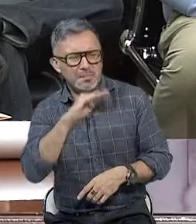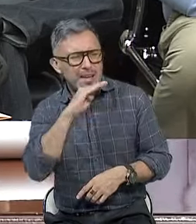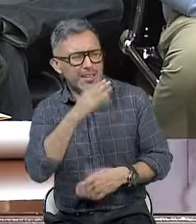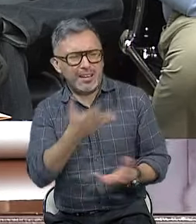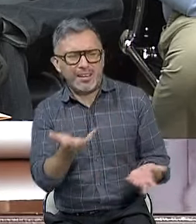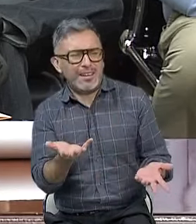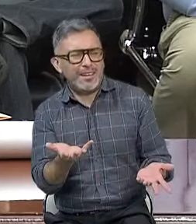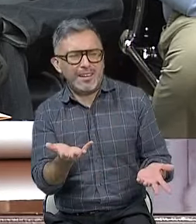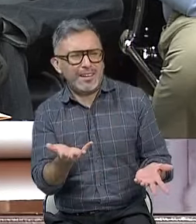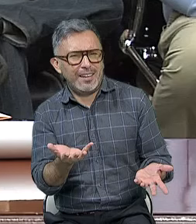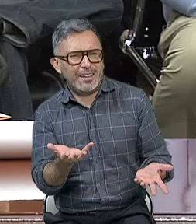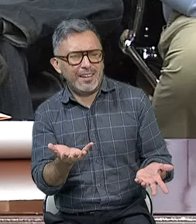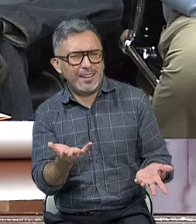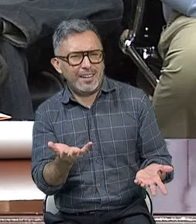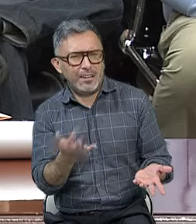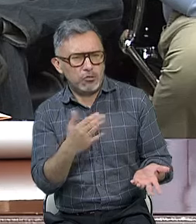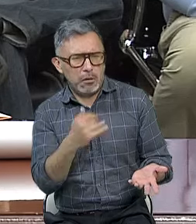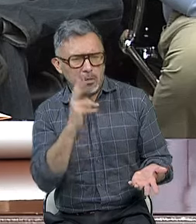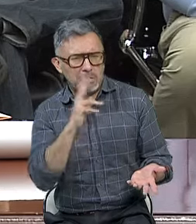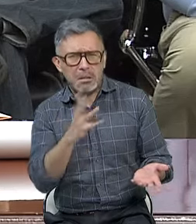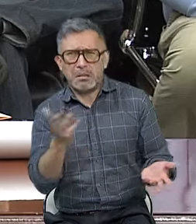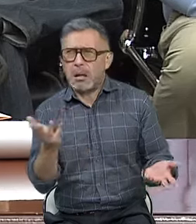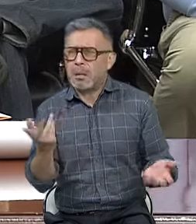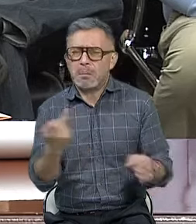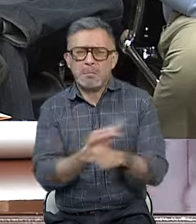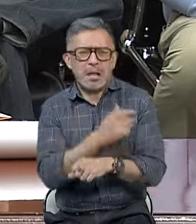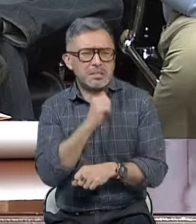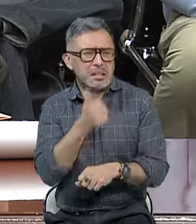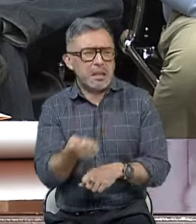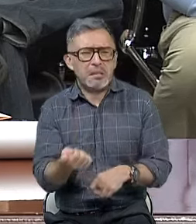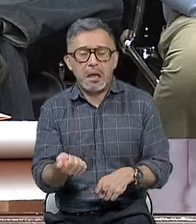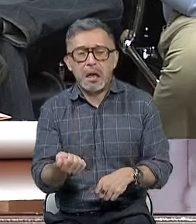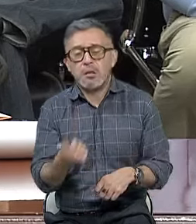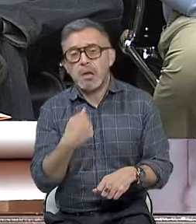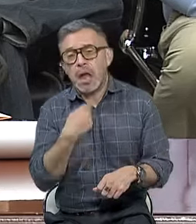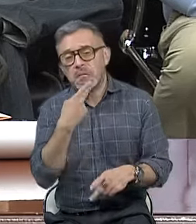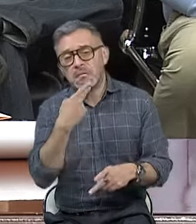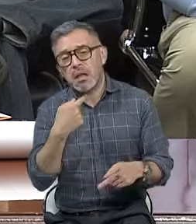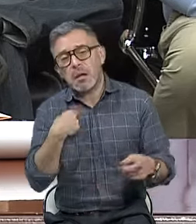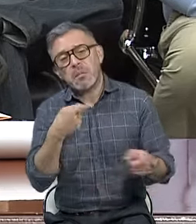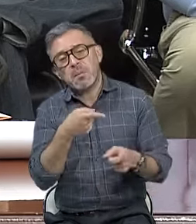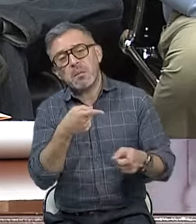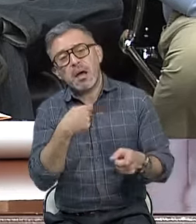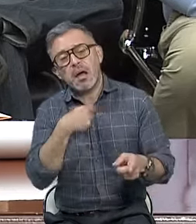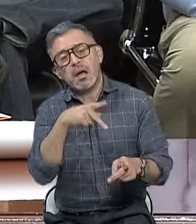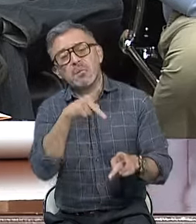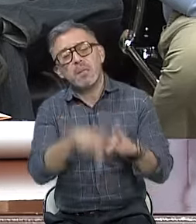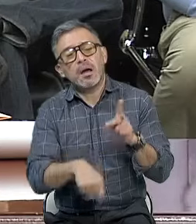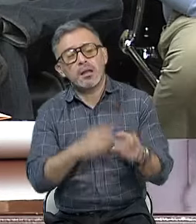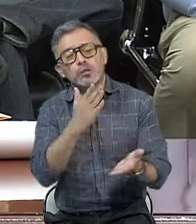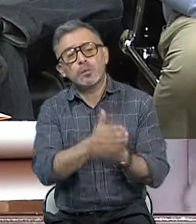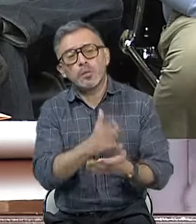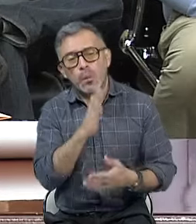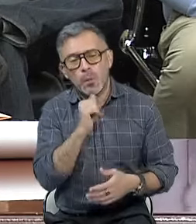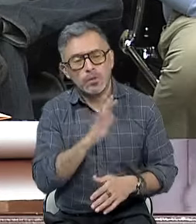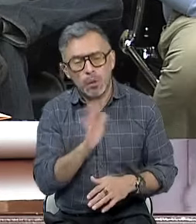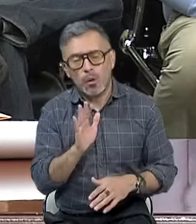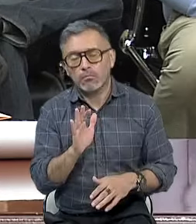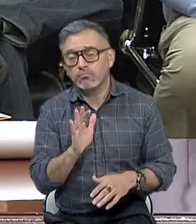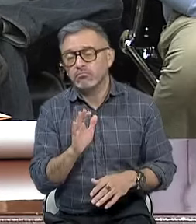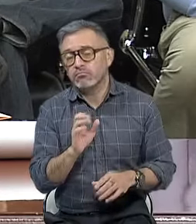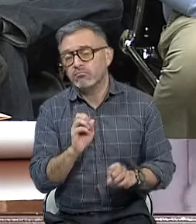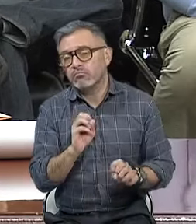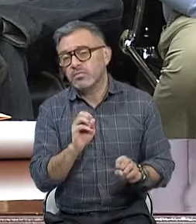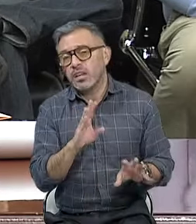ver llover No pasa nada y yo digo y no no se puede interrumpir como que no se puede interrumpir no se puede tolerar que